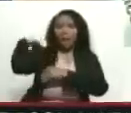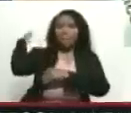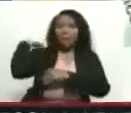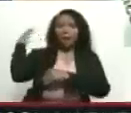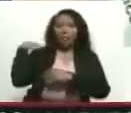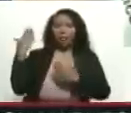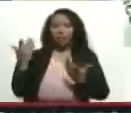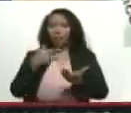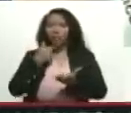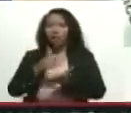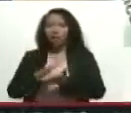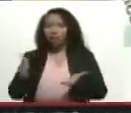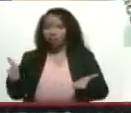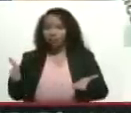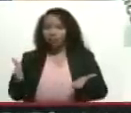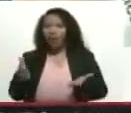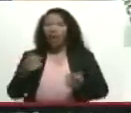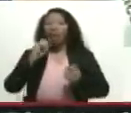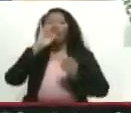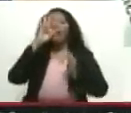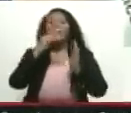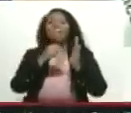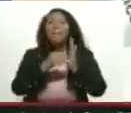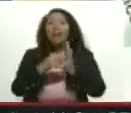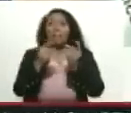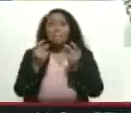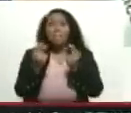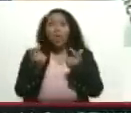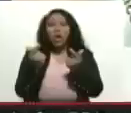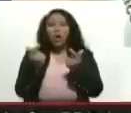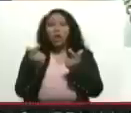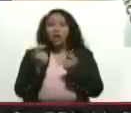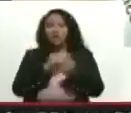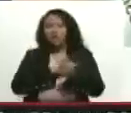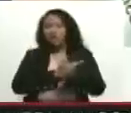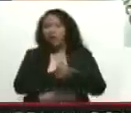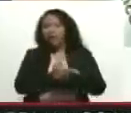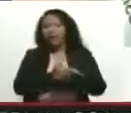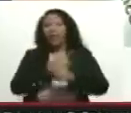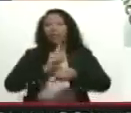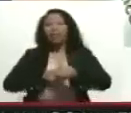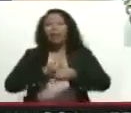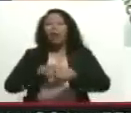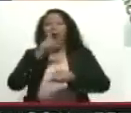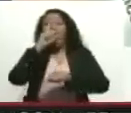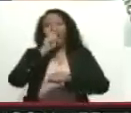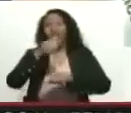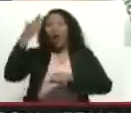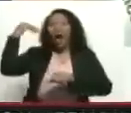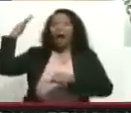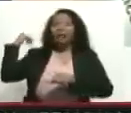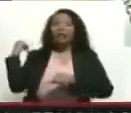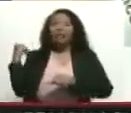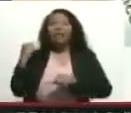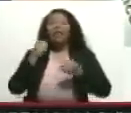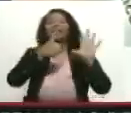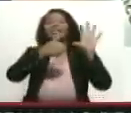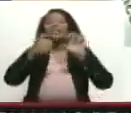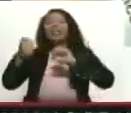Desapariciones, se hablan de 3.000 desapariciones forzadas solamente en la década de los años 60.